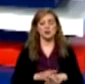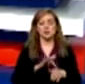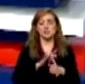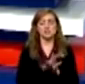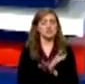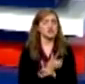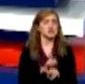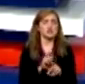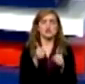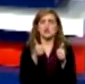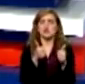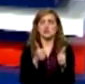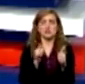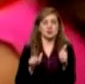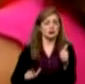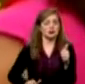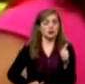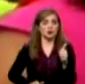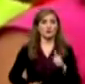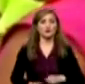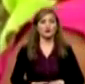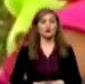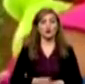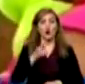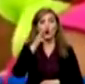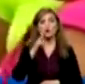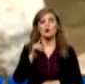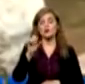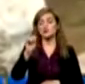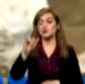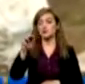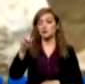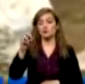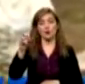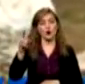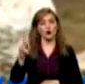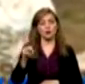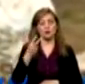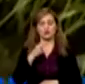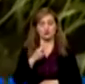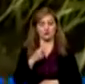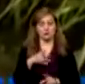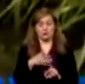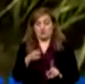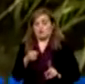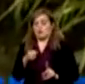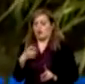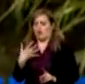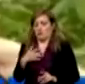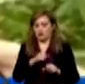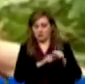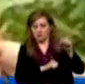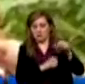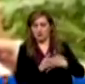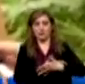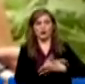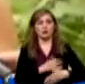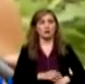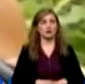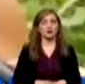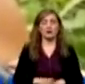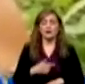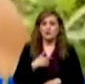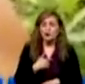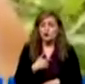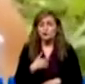peligro. Es Simón Vera, morador del sector, que estaba impactado con este lamentable hallazgo. Uno, muchas